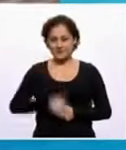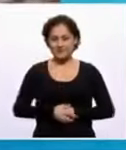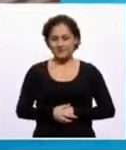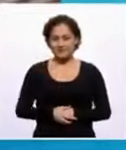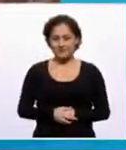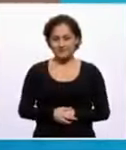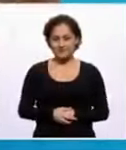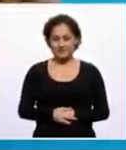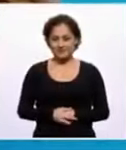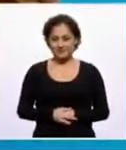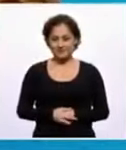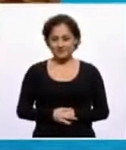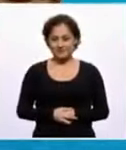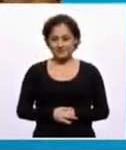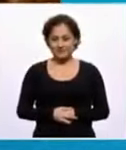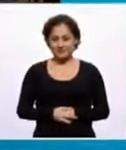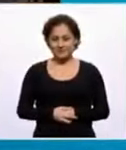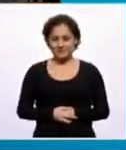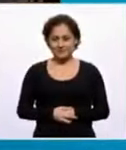my mom.